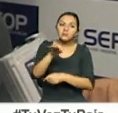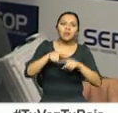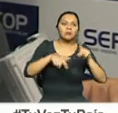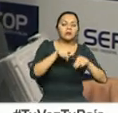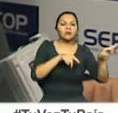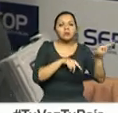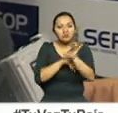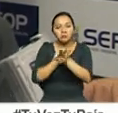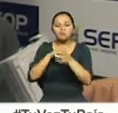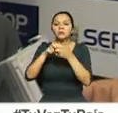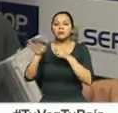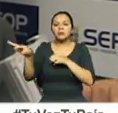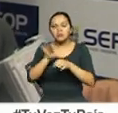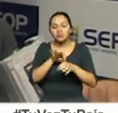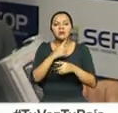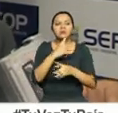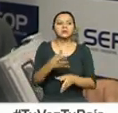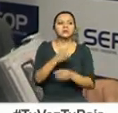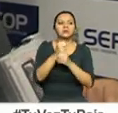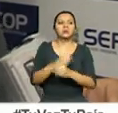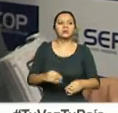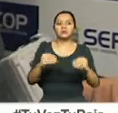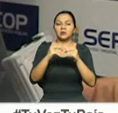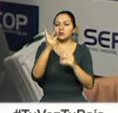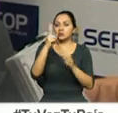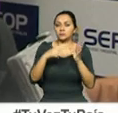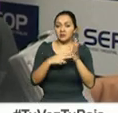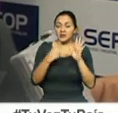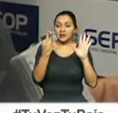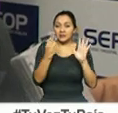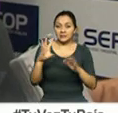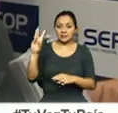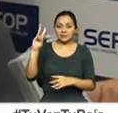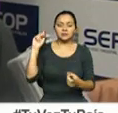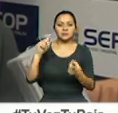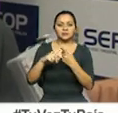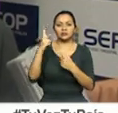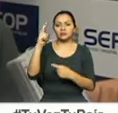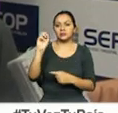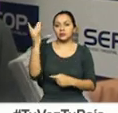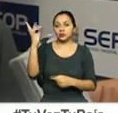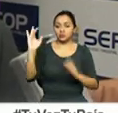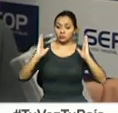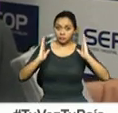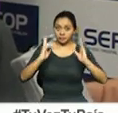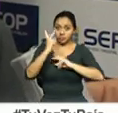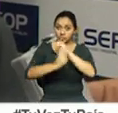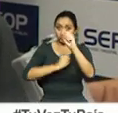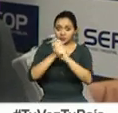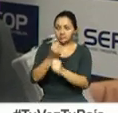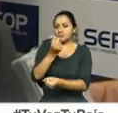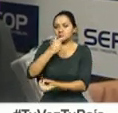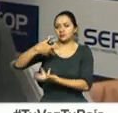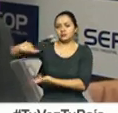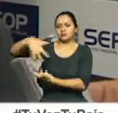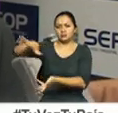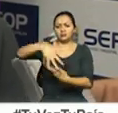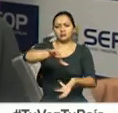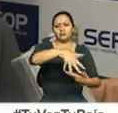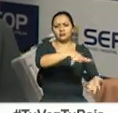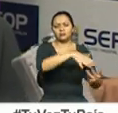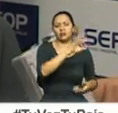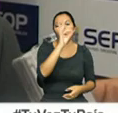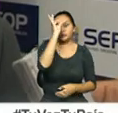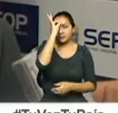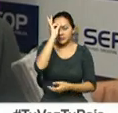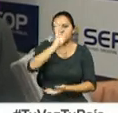estamos asegurados desde el 2016 hasta el 2018 de que estos medicamentos se entreguen de manera segura,